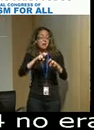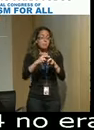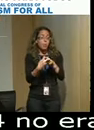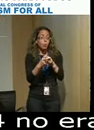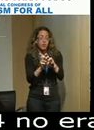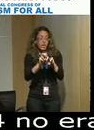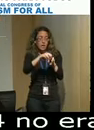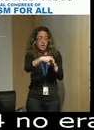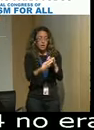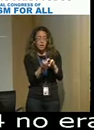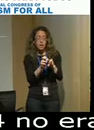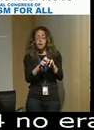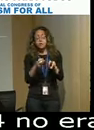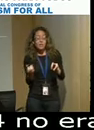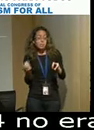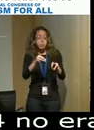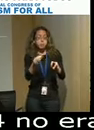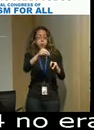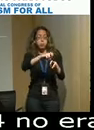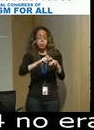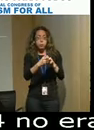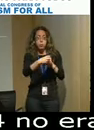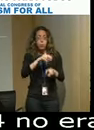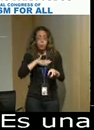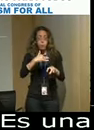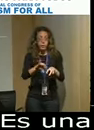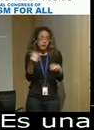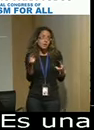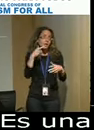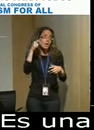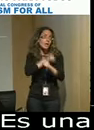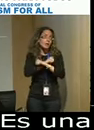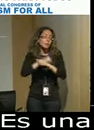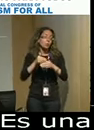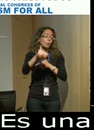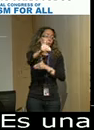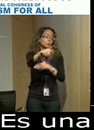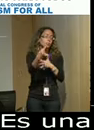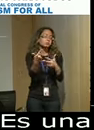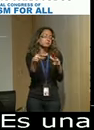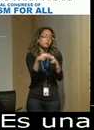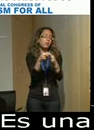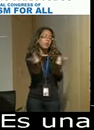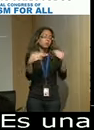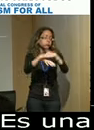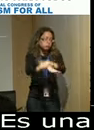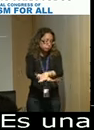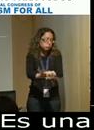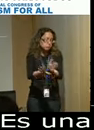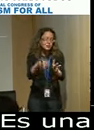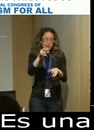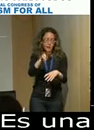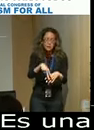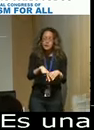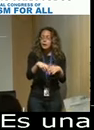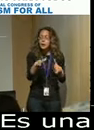muchas más piezas y yo espero que un día no haga falta fragmentar tanto y estemos hablando de una sociedad inclusiva. Pero ahora mismo ha habido que incorporar